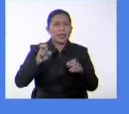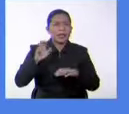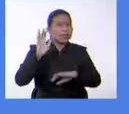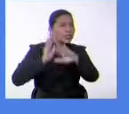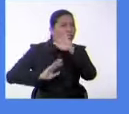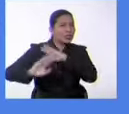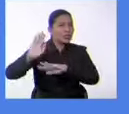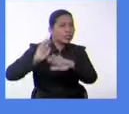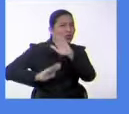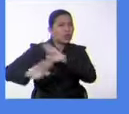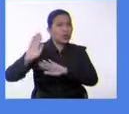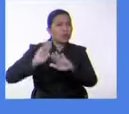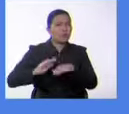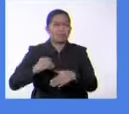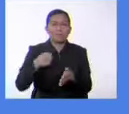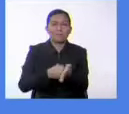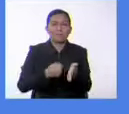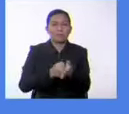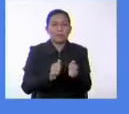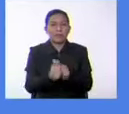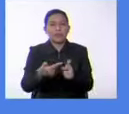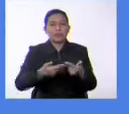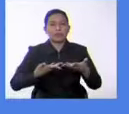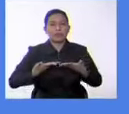las luchas por los derechos humanos.